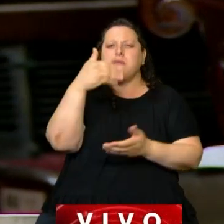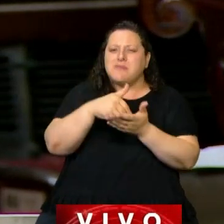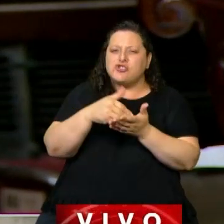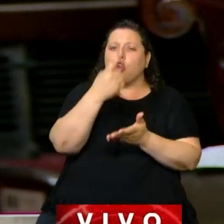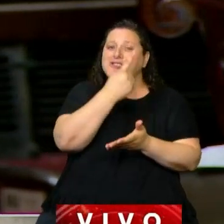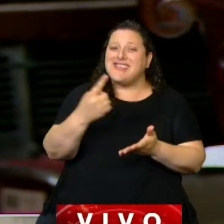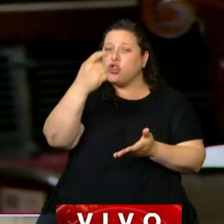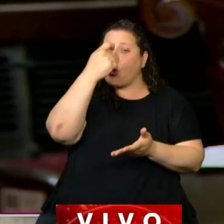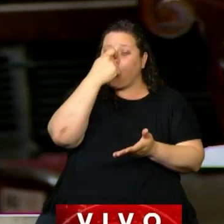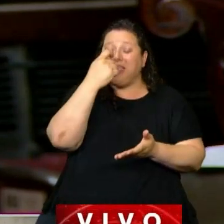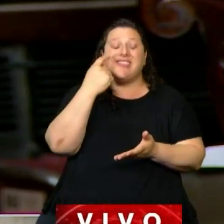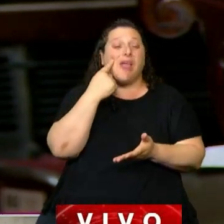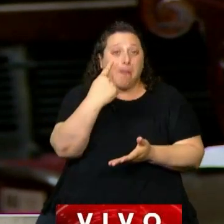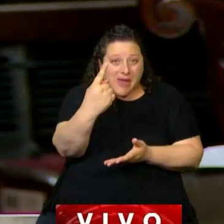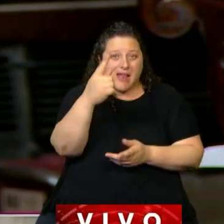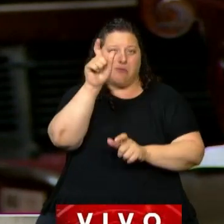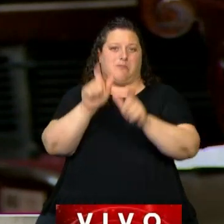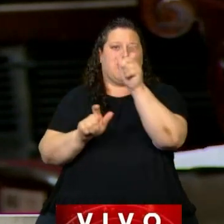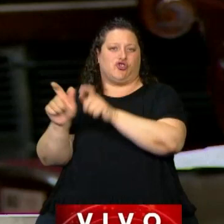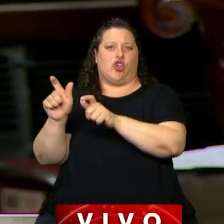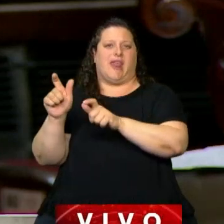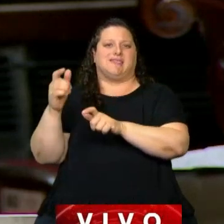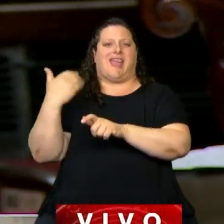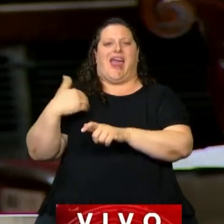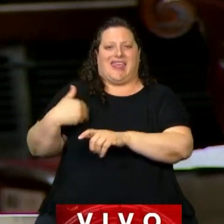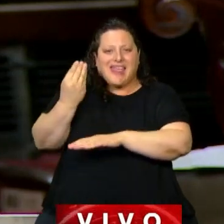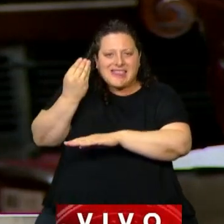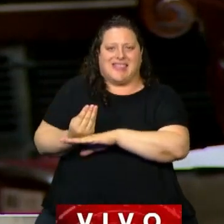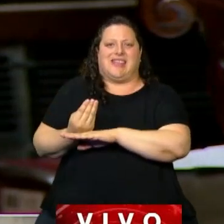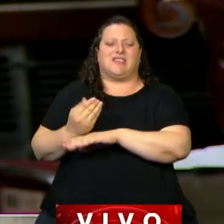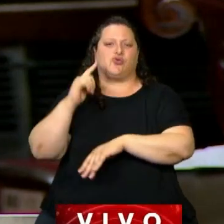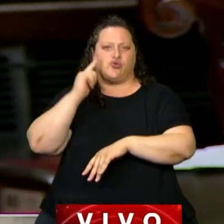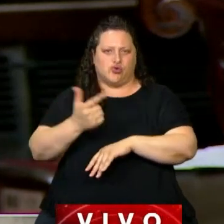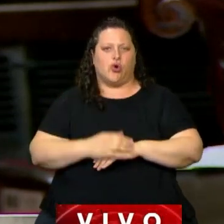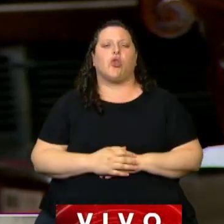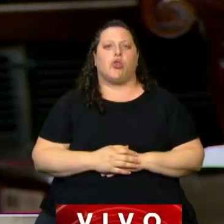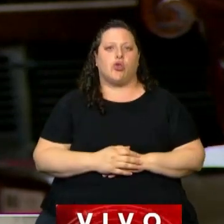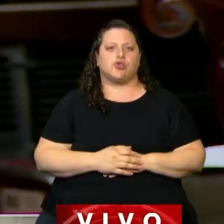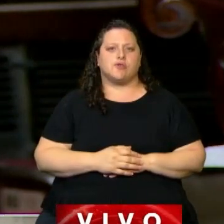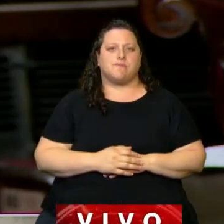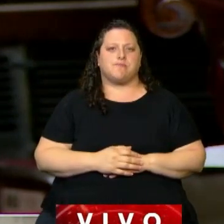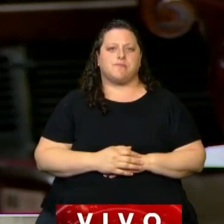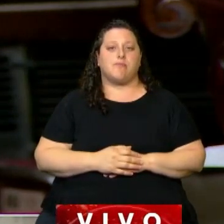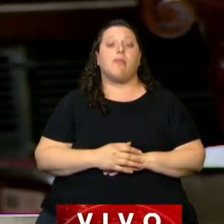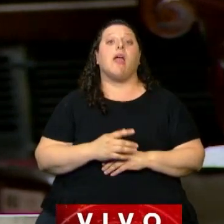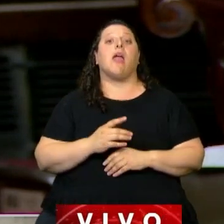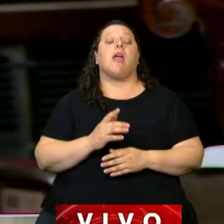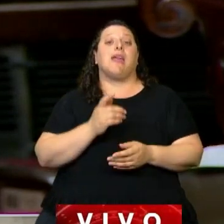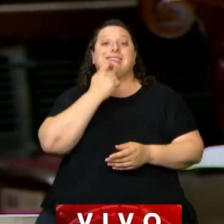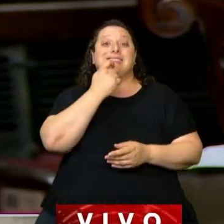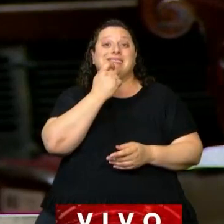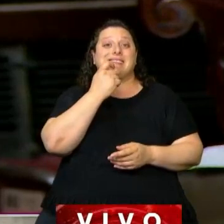1.120.000 compatriotas sordos, que si sumamos a su grupo